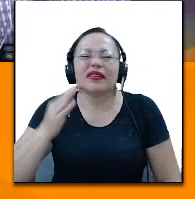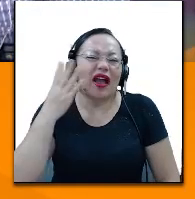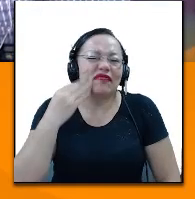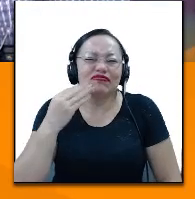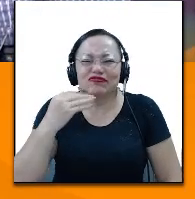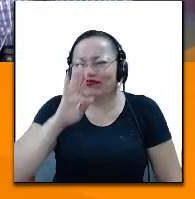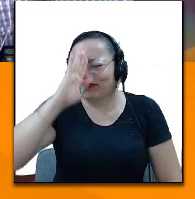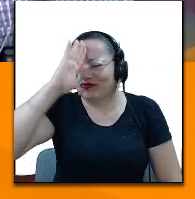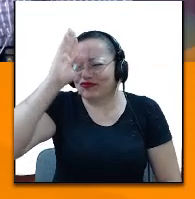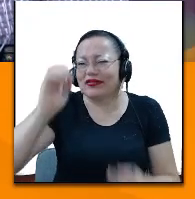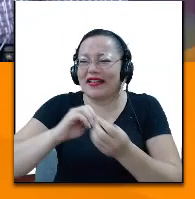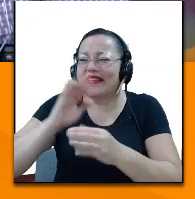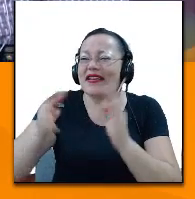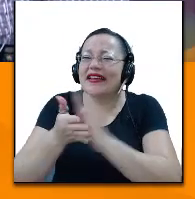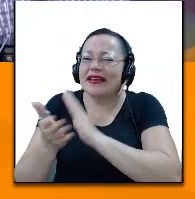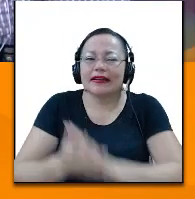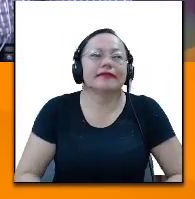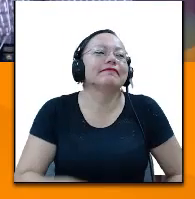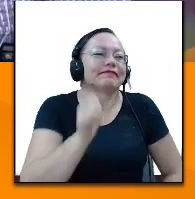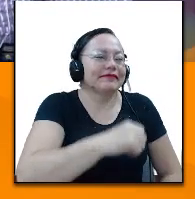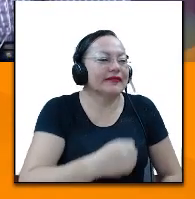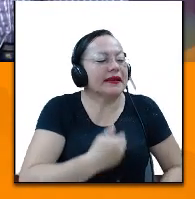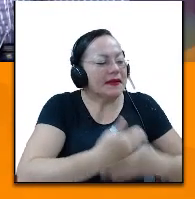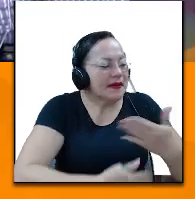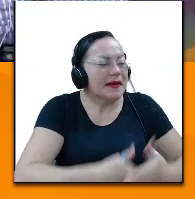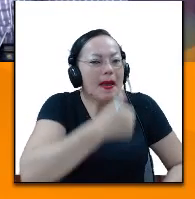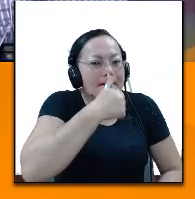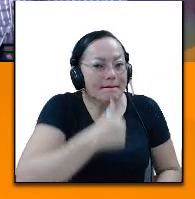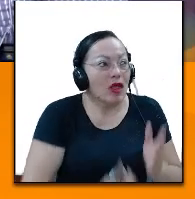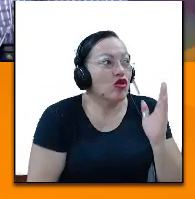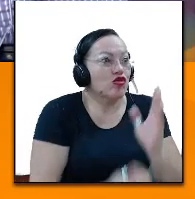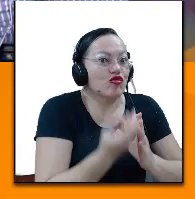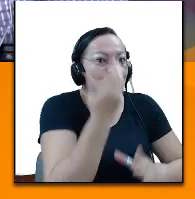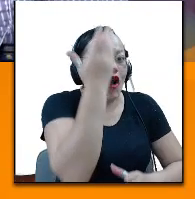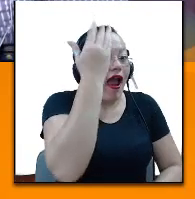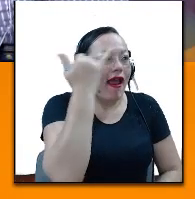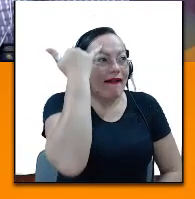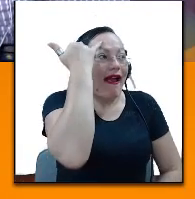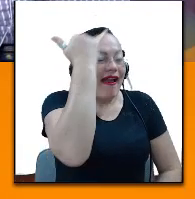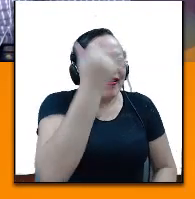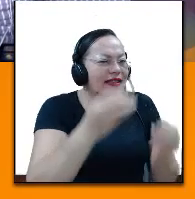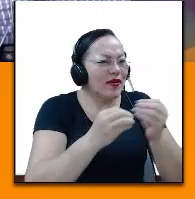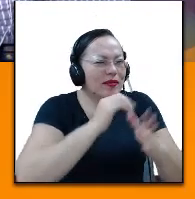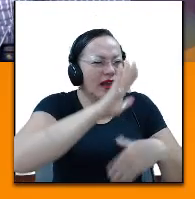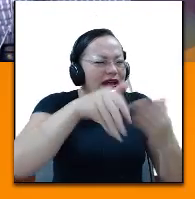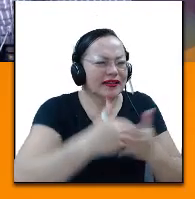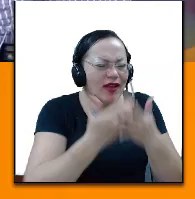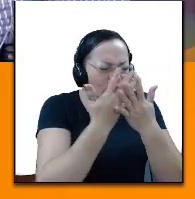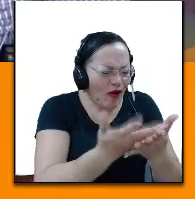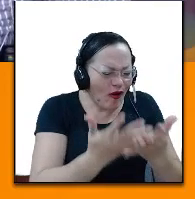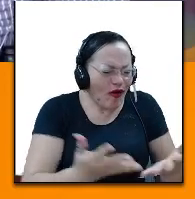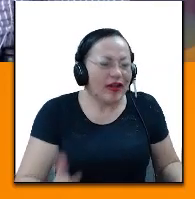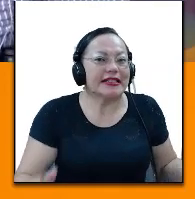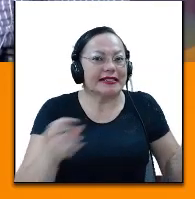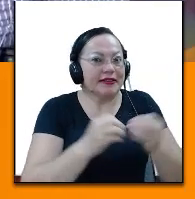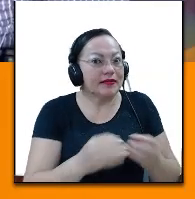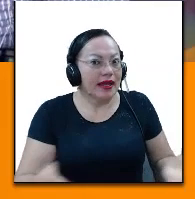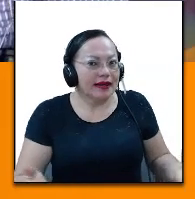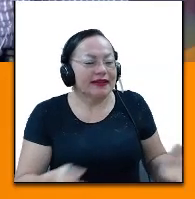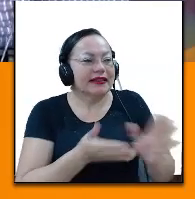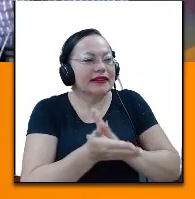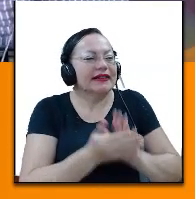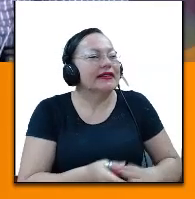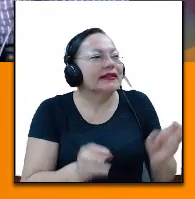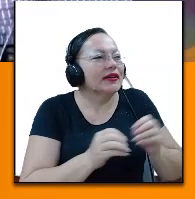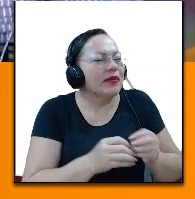Mientras que ya se acostumbra. Ajá, sí. Es un adaptarnos, es un renacer nuevo. Exacto. Pero seguramente de todo este tipo de cosas, Gerald,